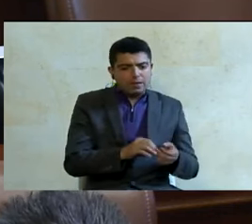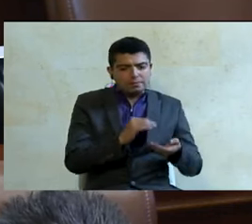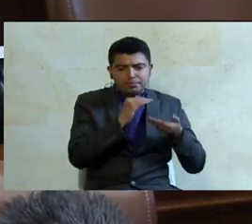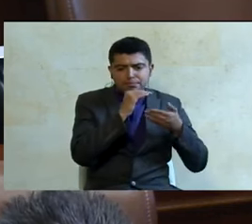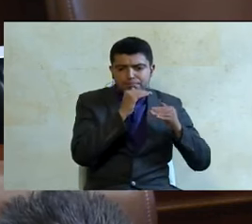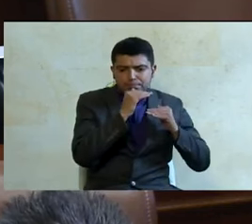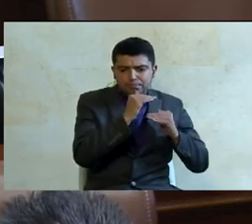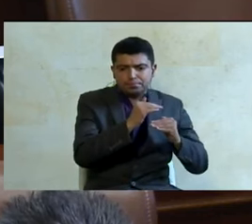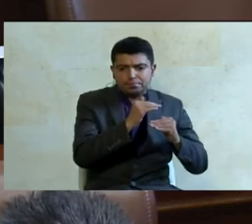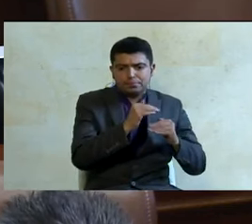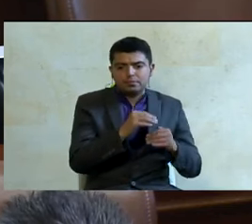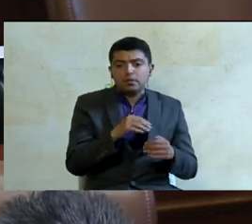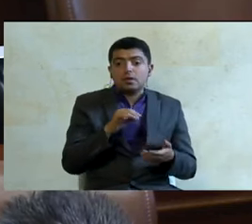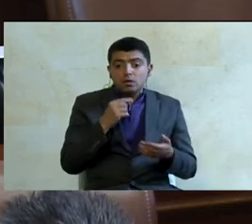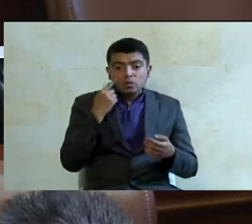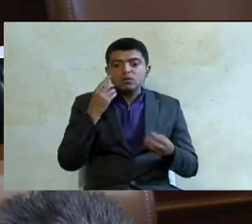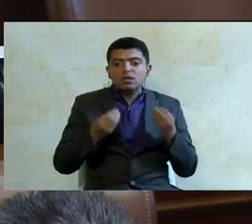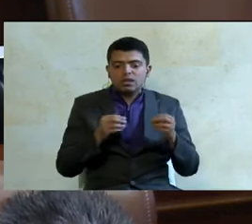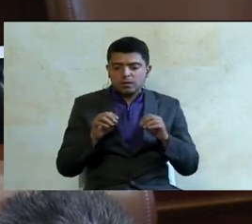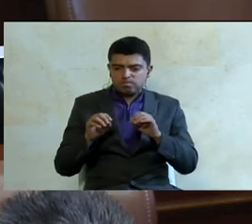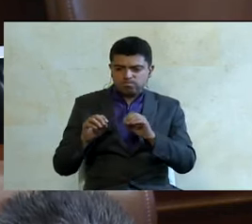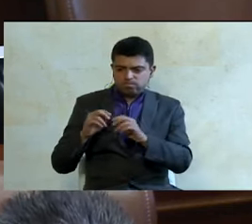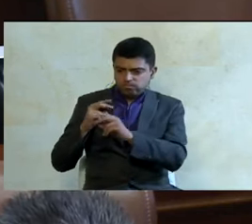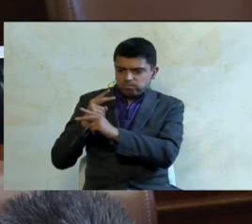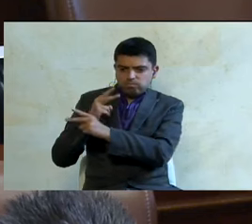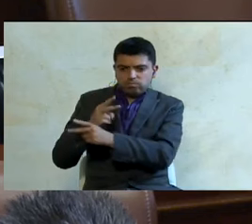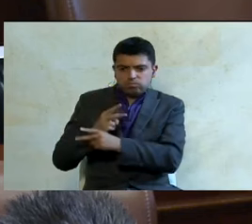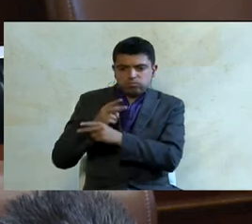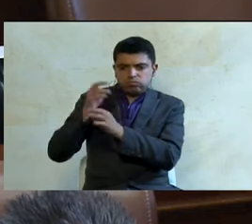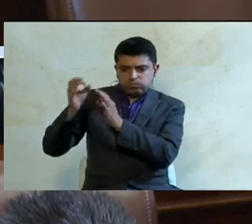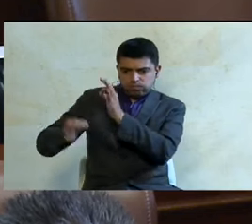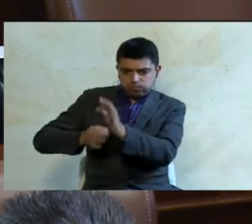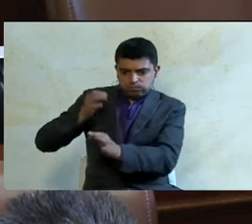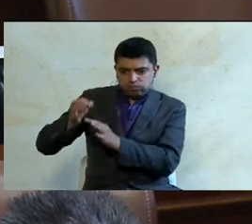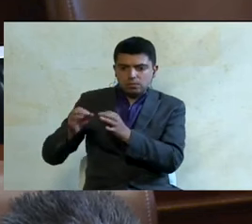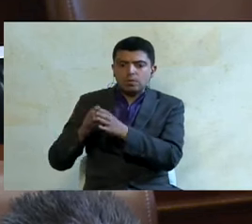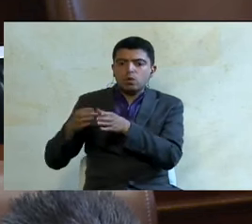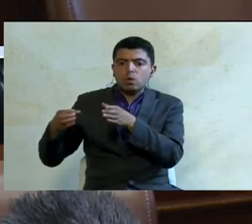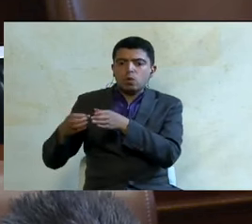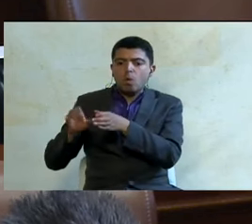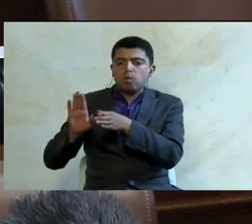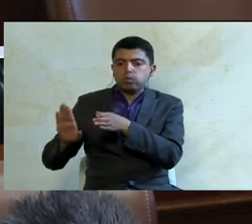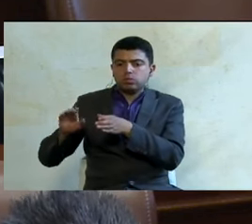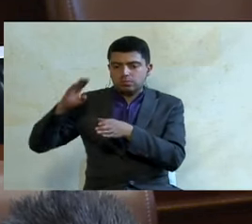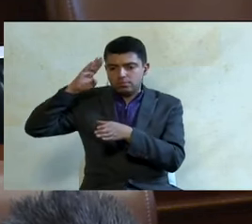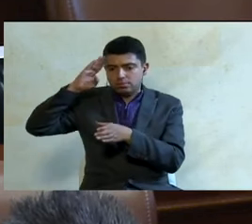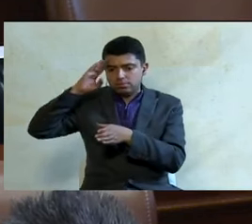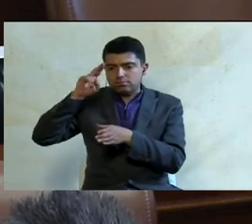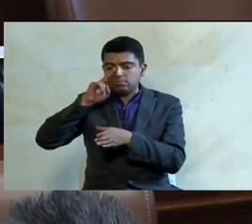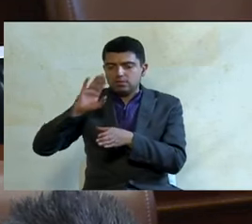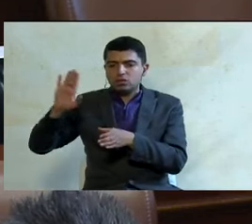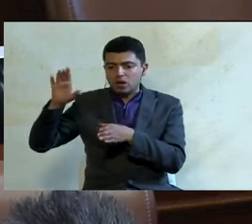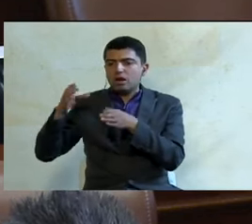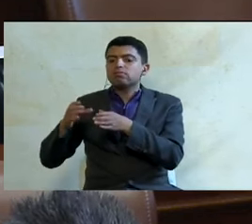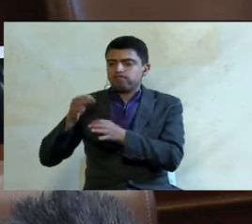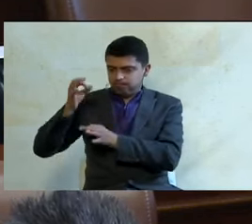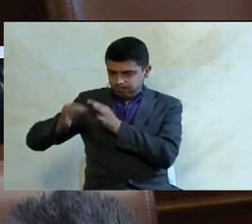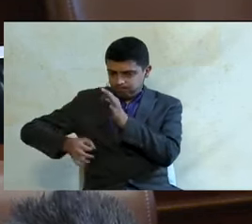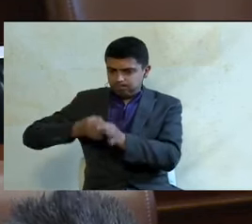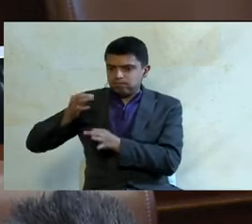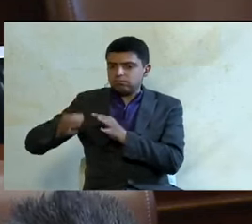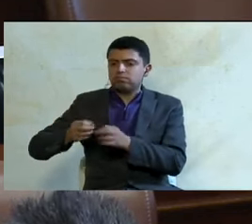sensatez defender proteger a una institución como la Policía Nacional